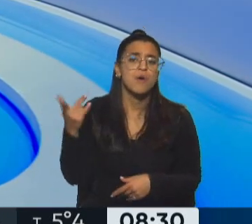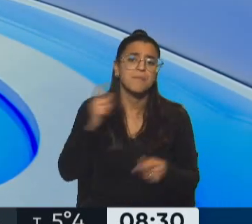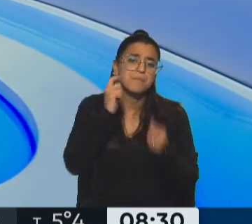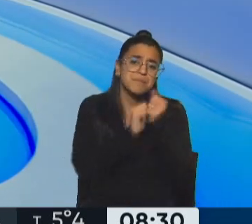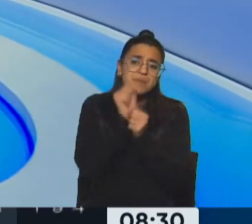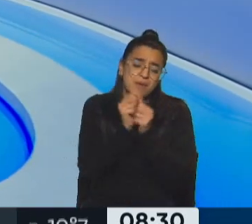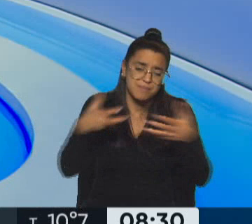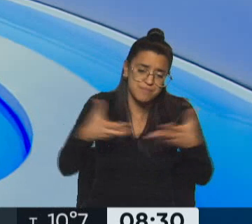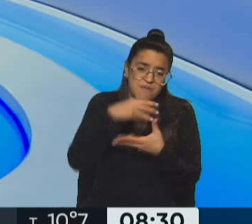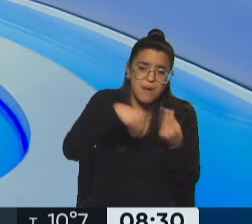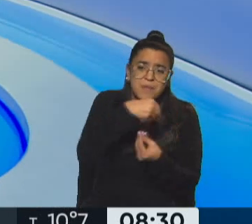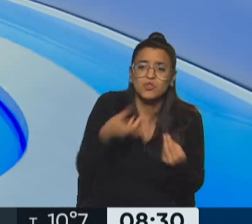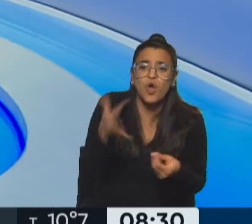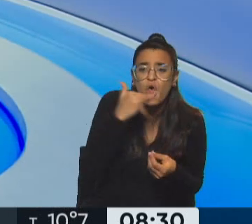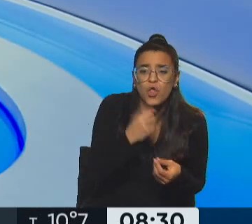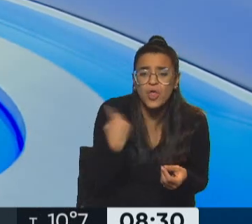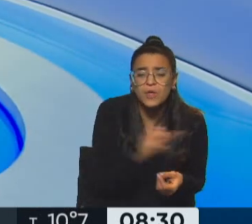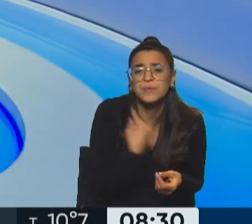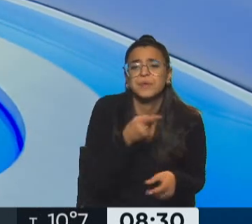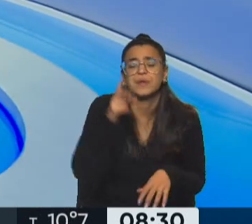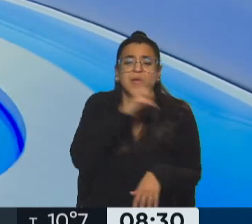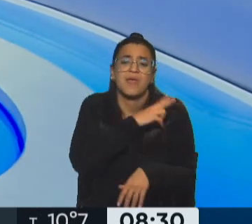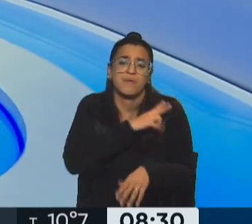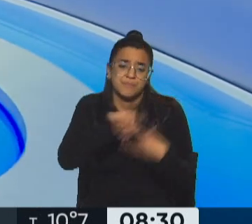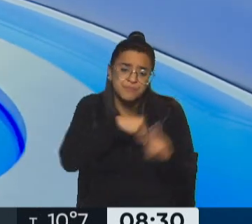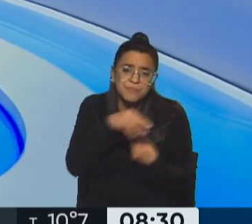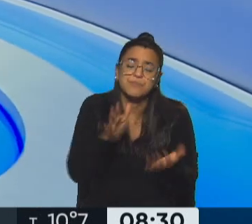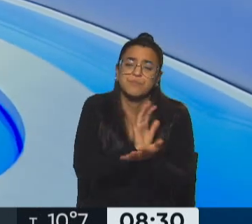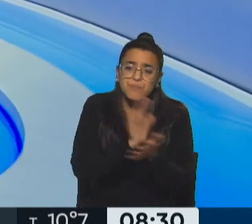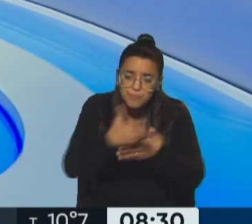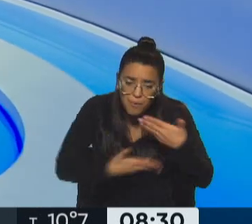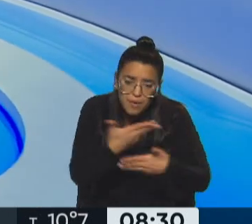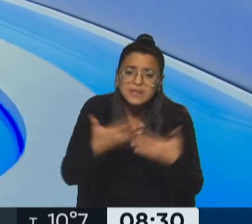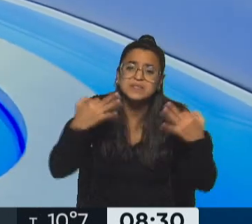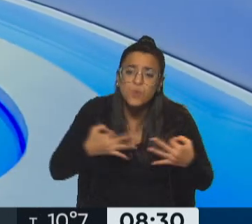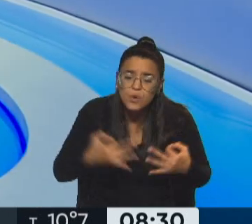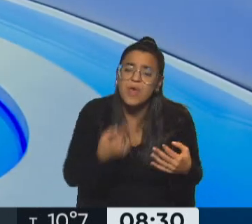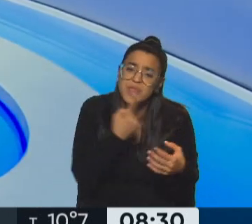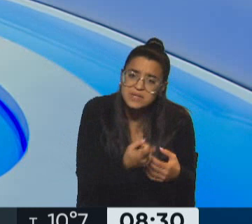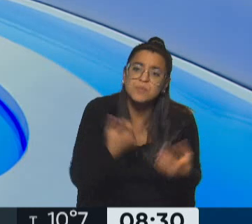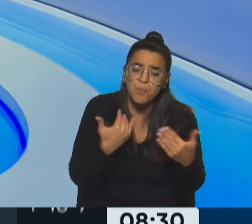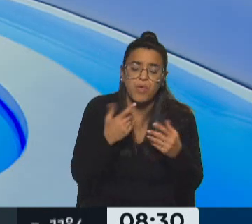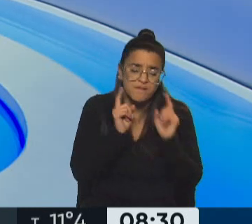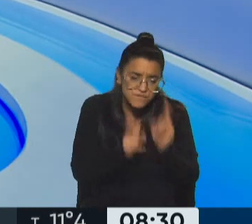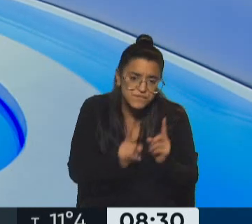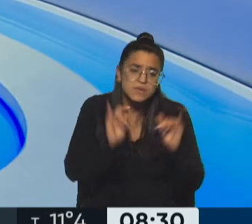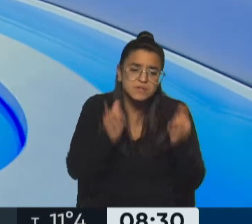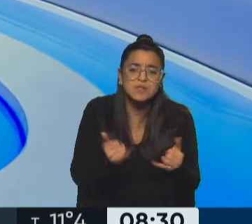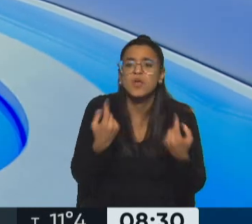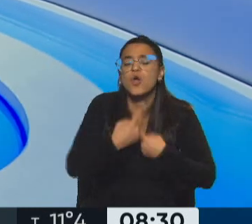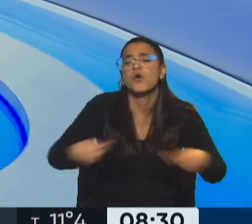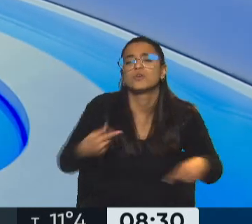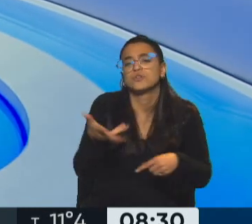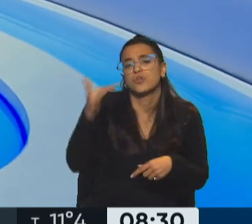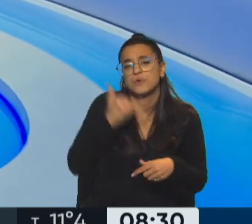somos familia. Y nos decimos todos los días, los que somos jefes de familia, llevar a nuestra familia esa seguridad de poder sostenernos, ¿no? en las cosas vitales de